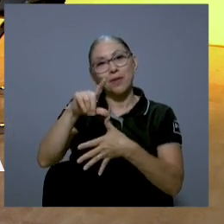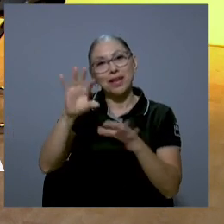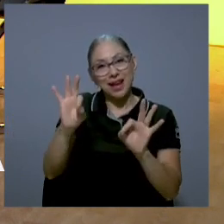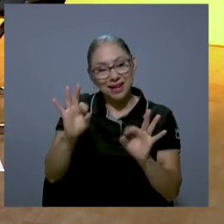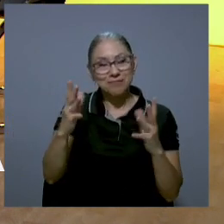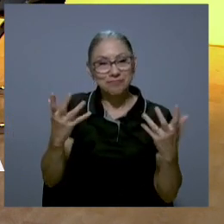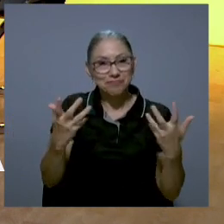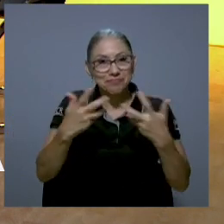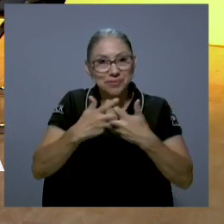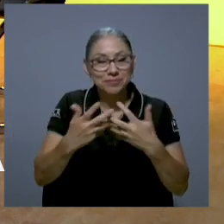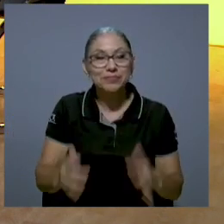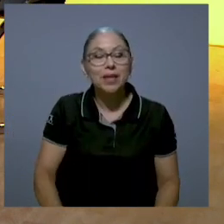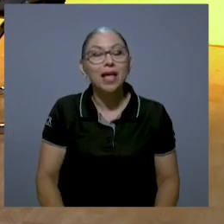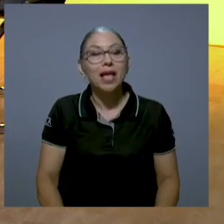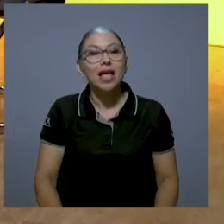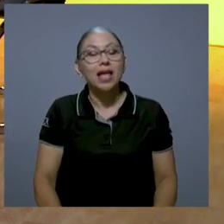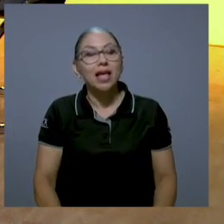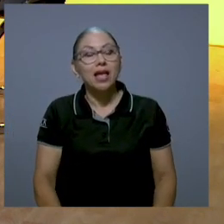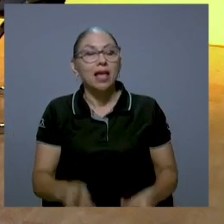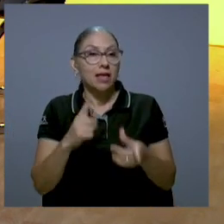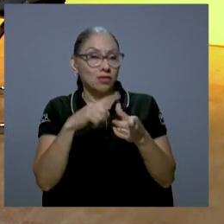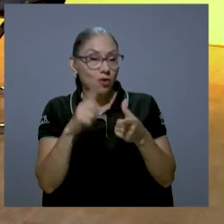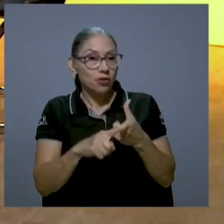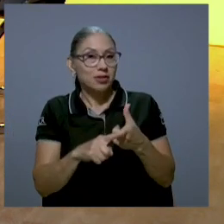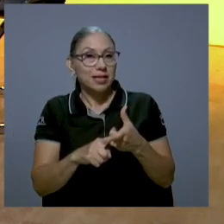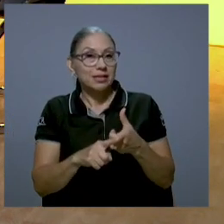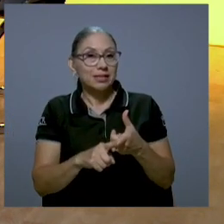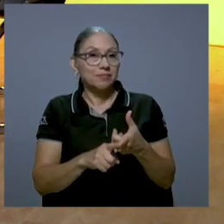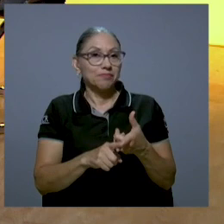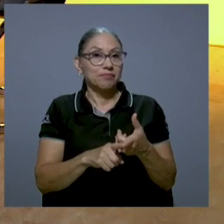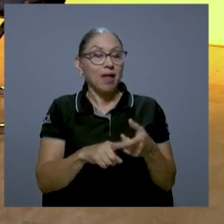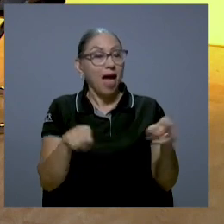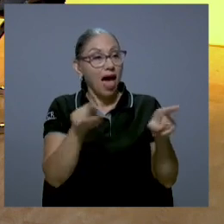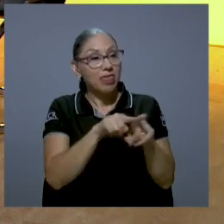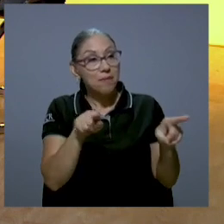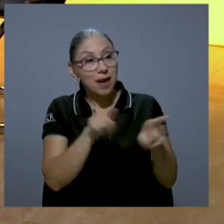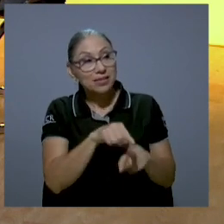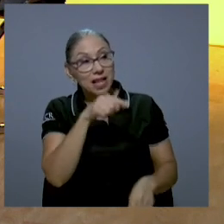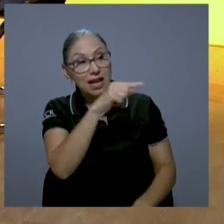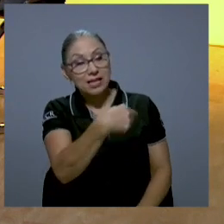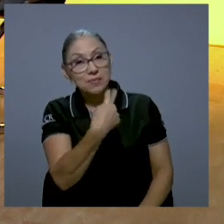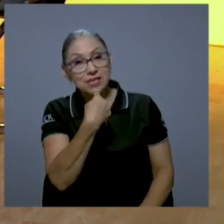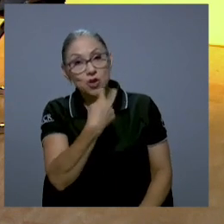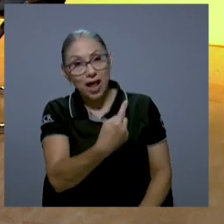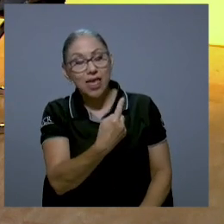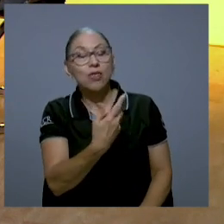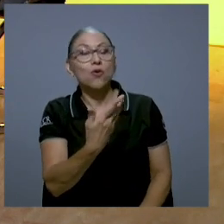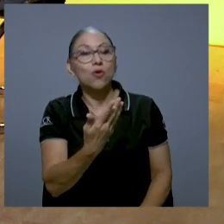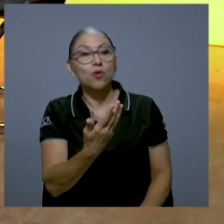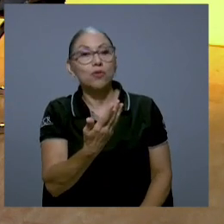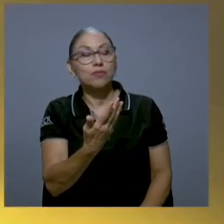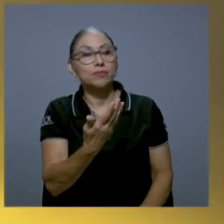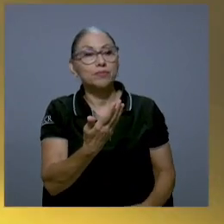me parece que además de las que ha mencionado usted,